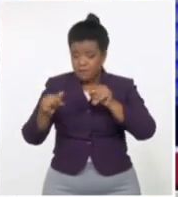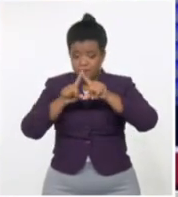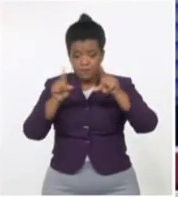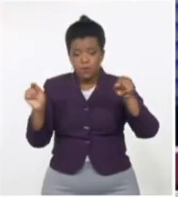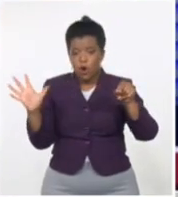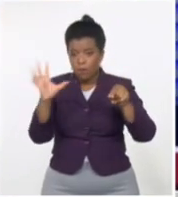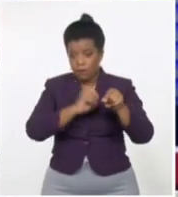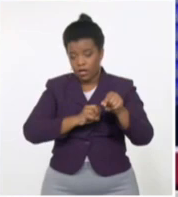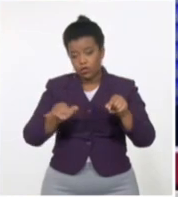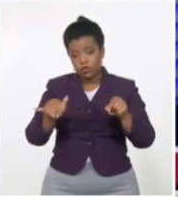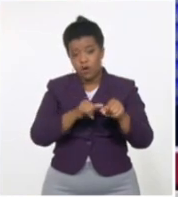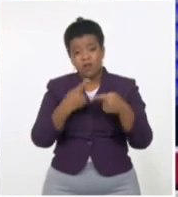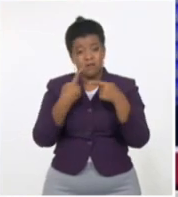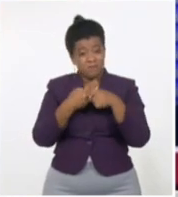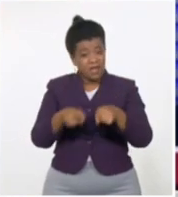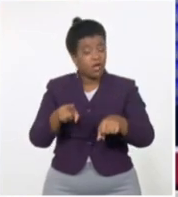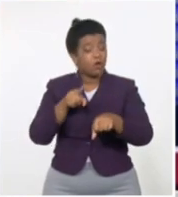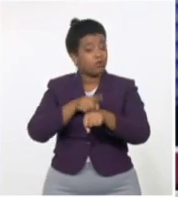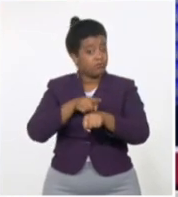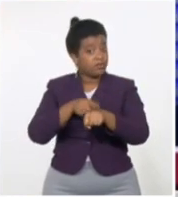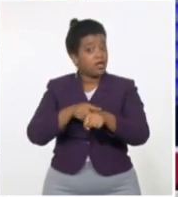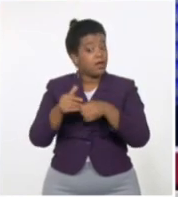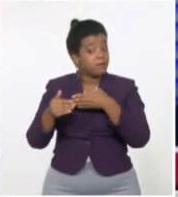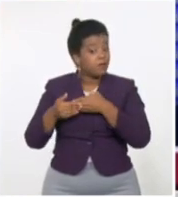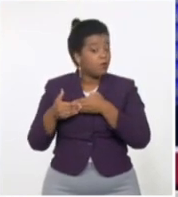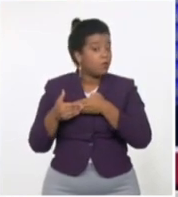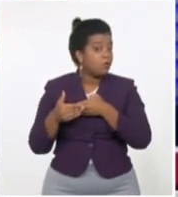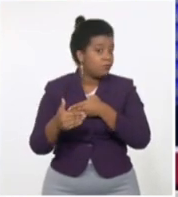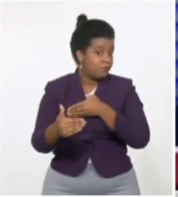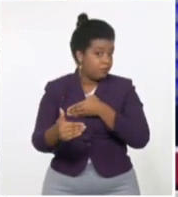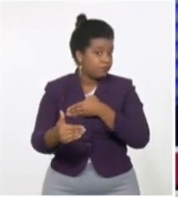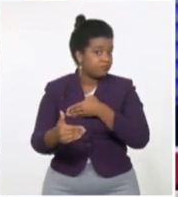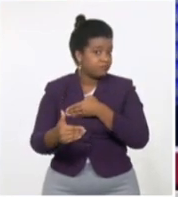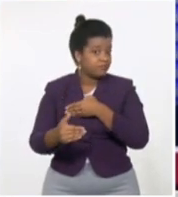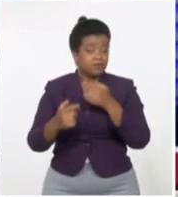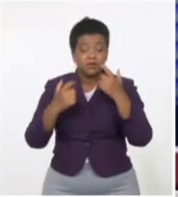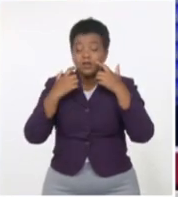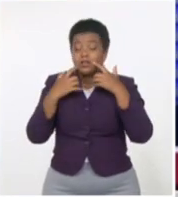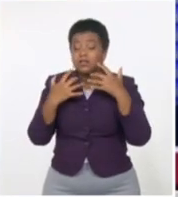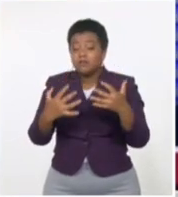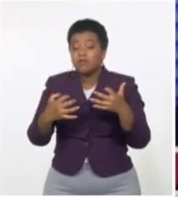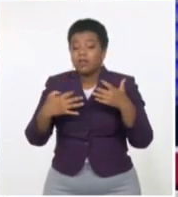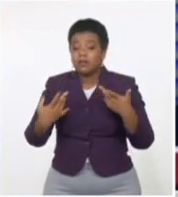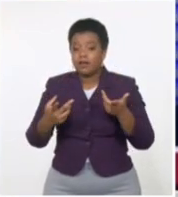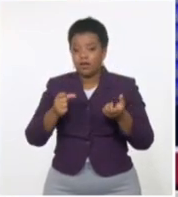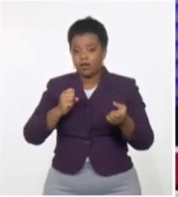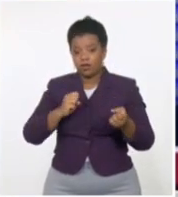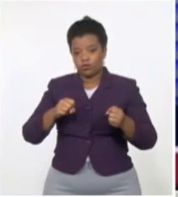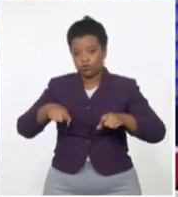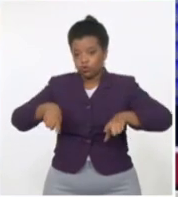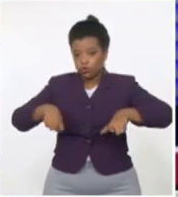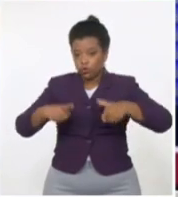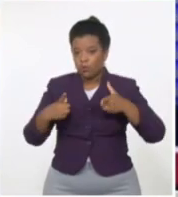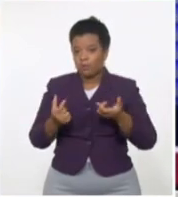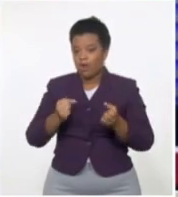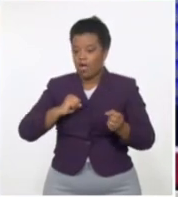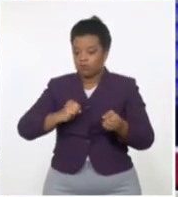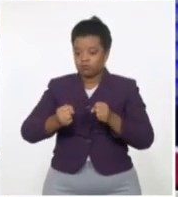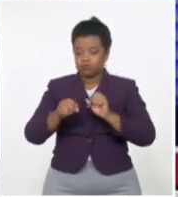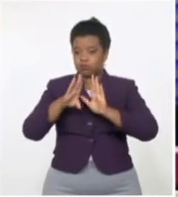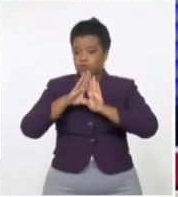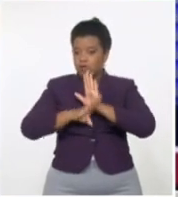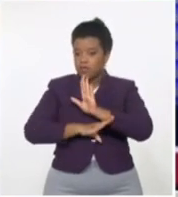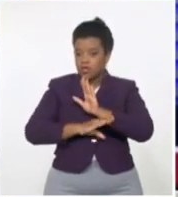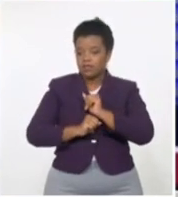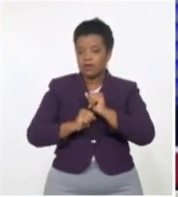llevar un tiempo. Por tanto, yo creo que lo importante es las medidas de control personal, las medidas higiénico-sanitarias, el